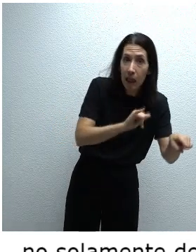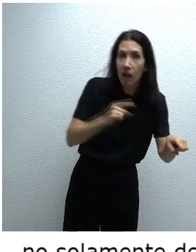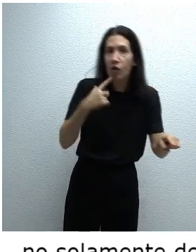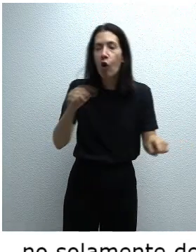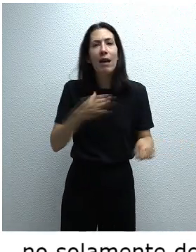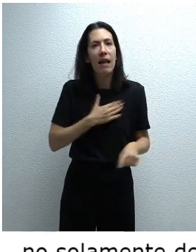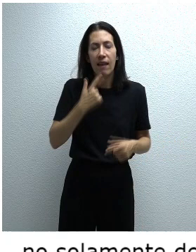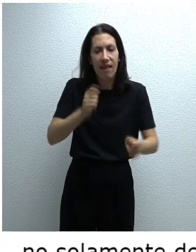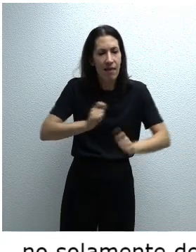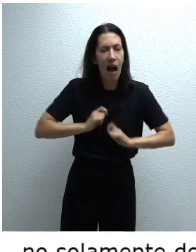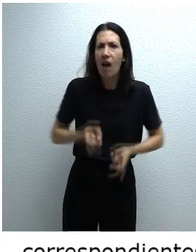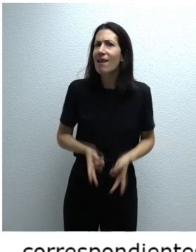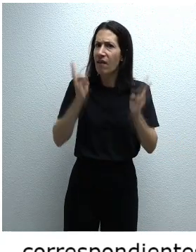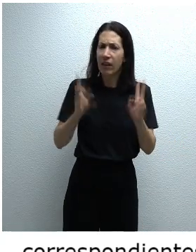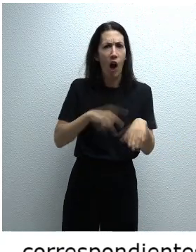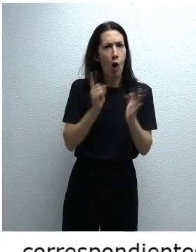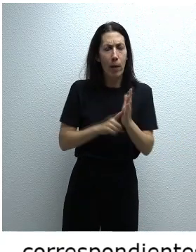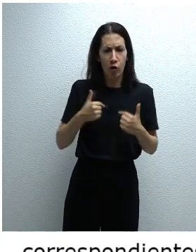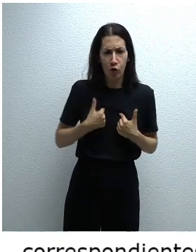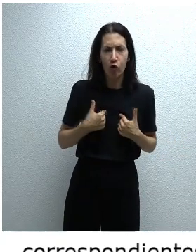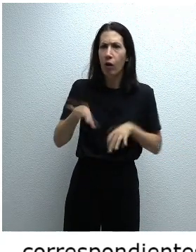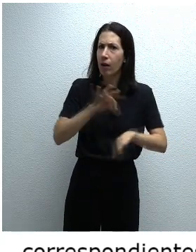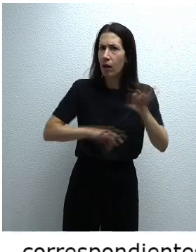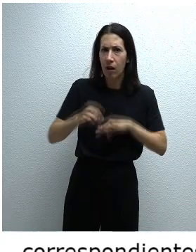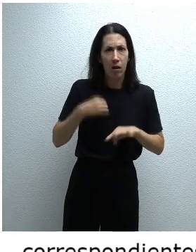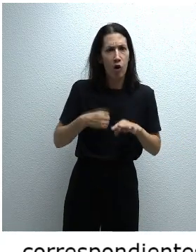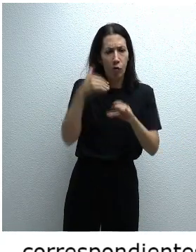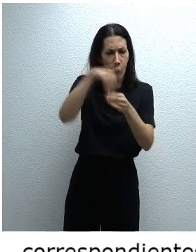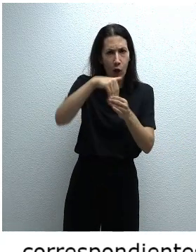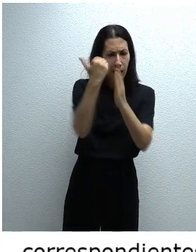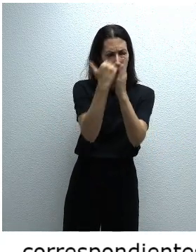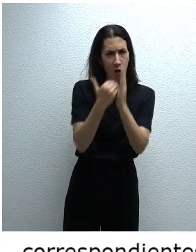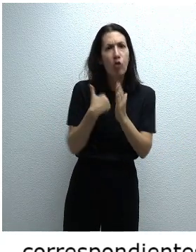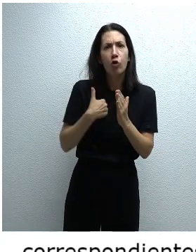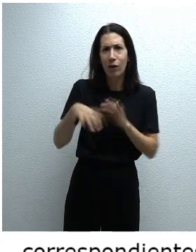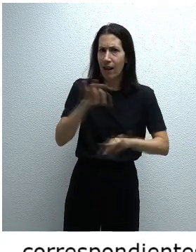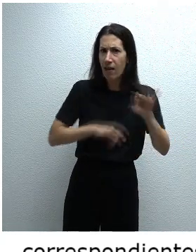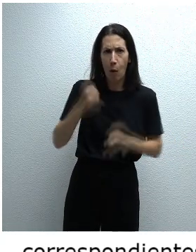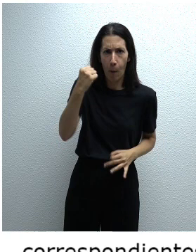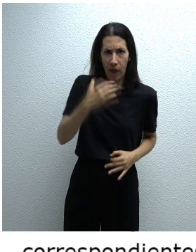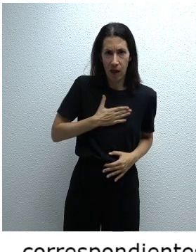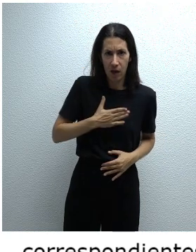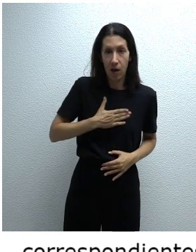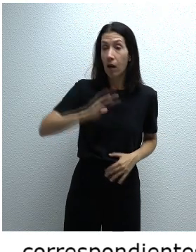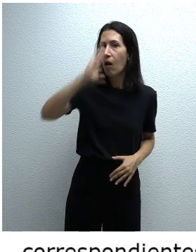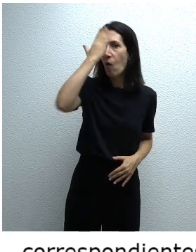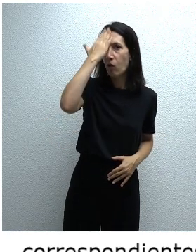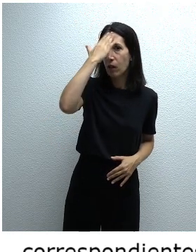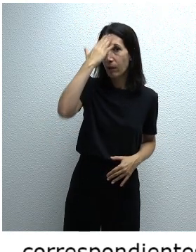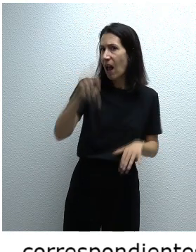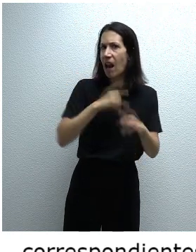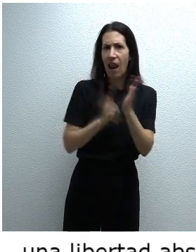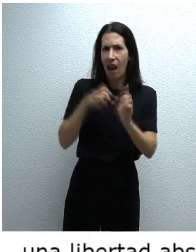libertad absoluta de la persona en la delimitación de ese contenido. Es lo fundamental y el principio vertebral de la